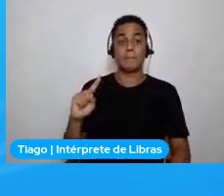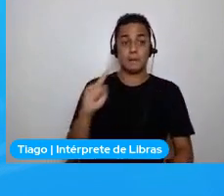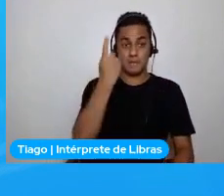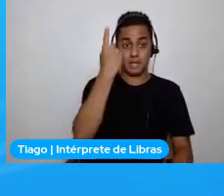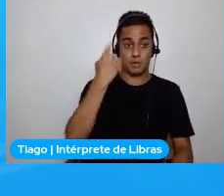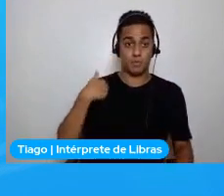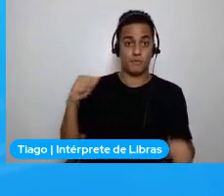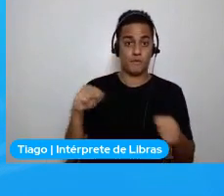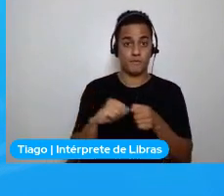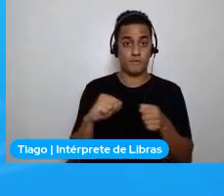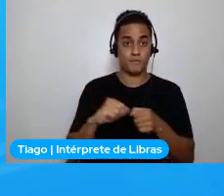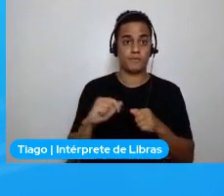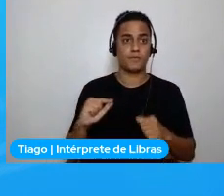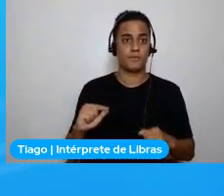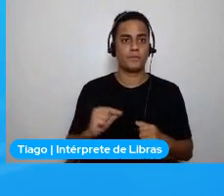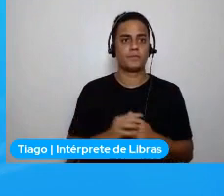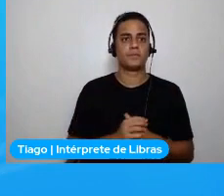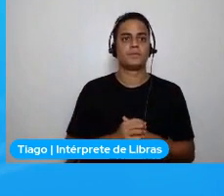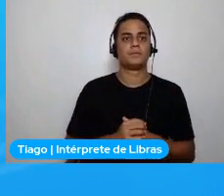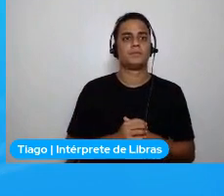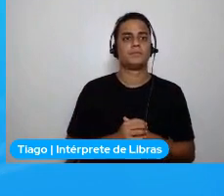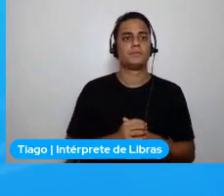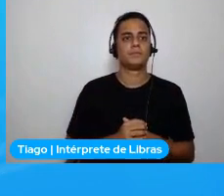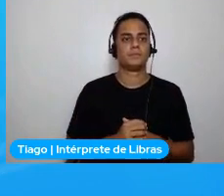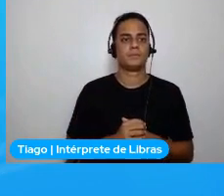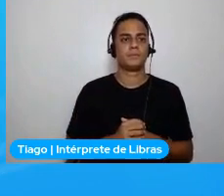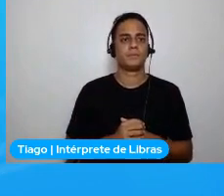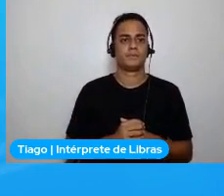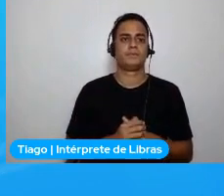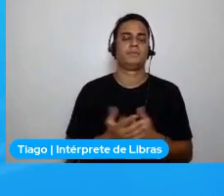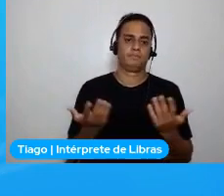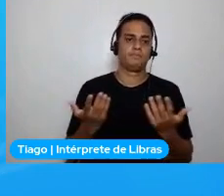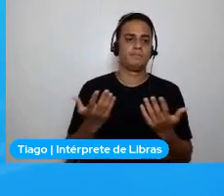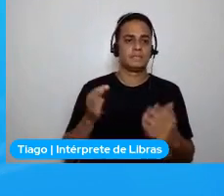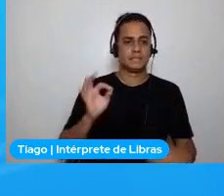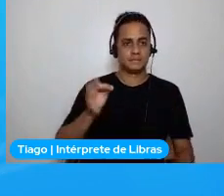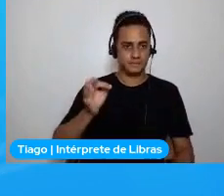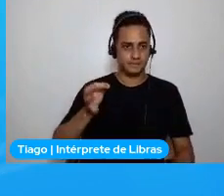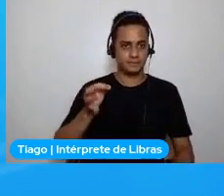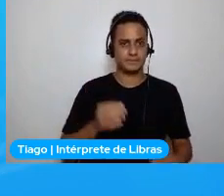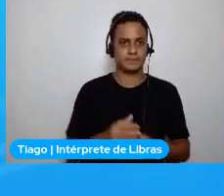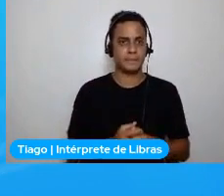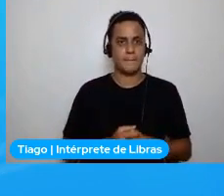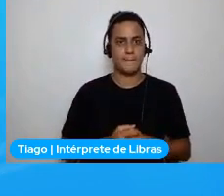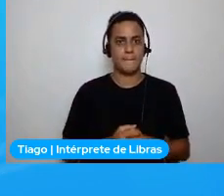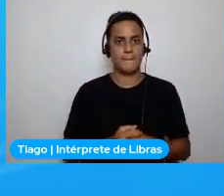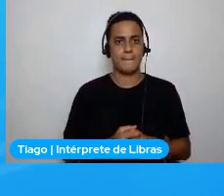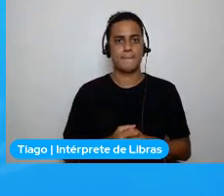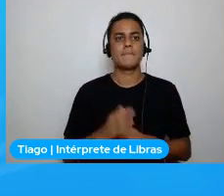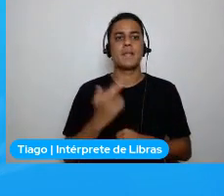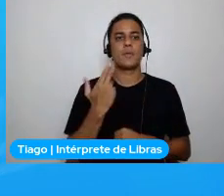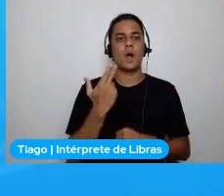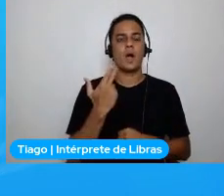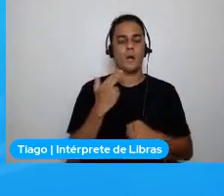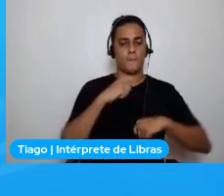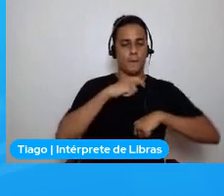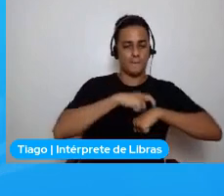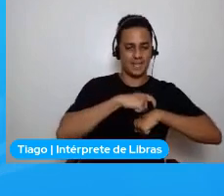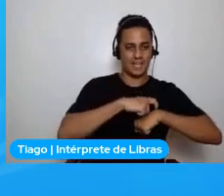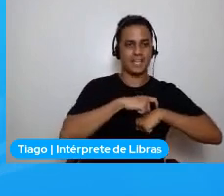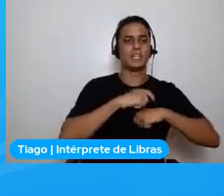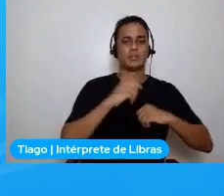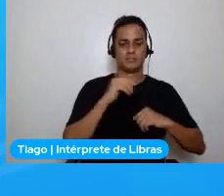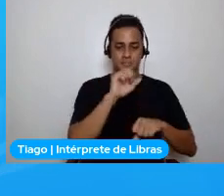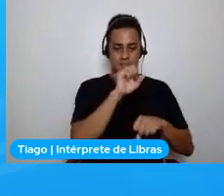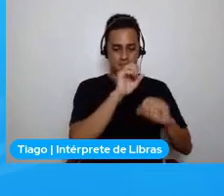lo primero que yo hago, y esto sí, como un step by step, ¿no? De lo que hago al momento de utilizar